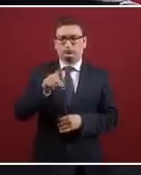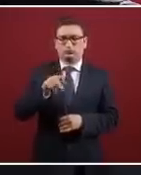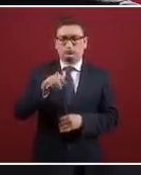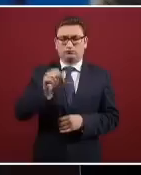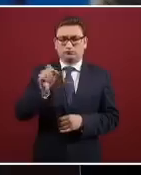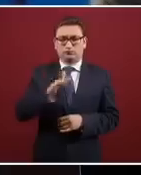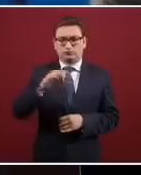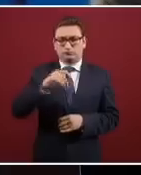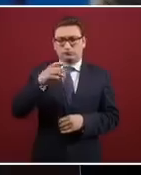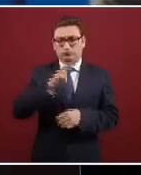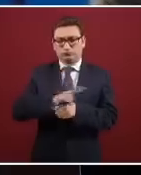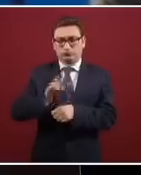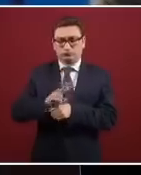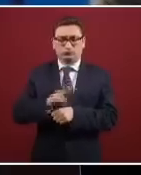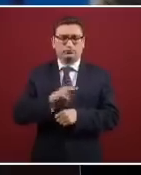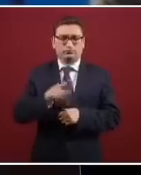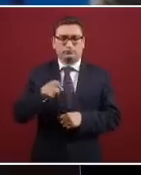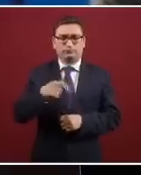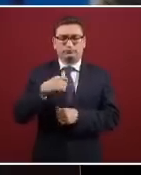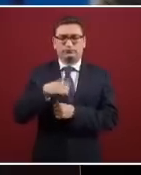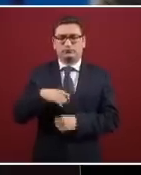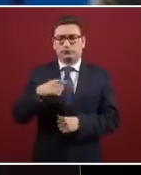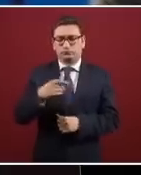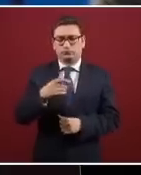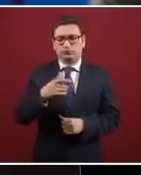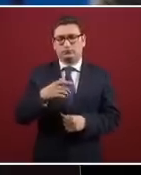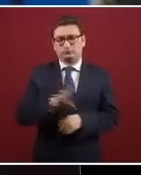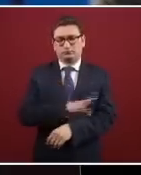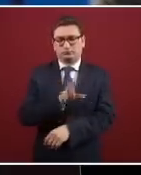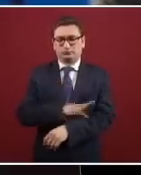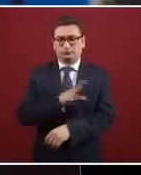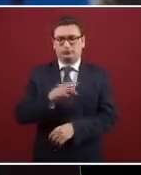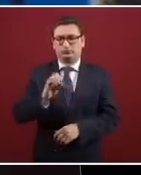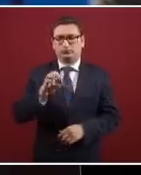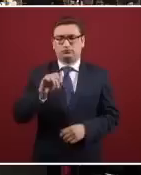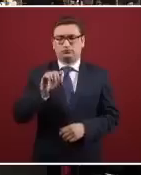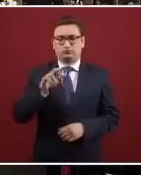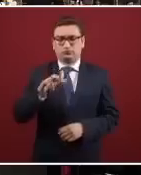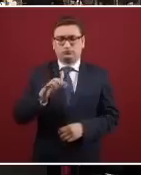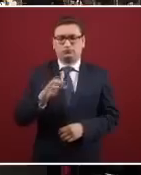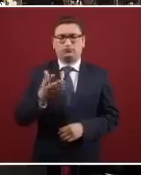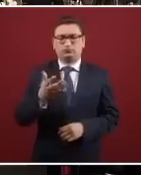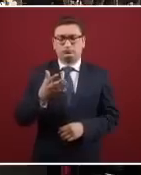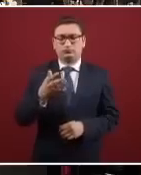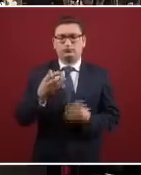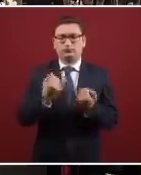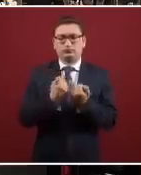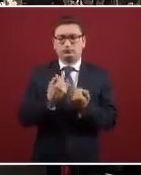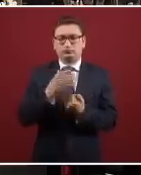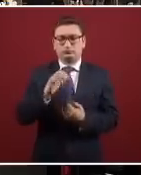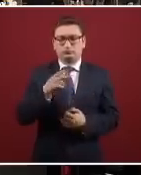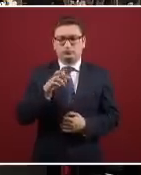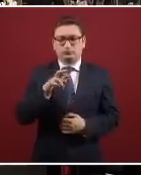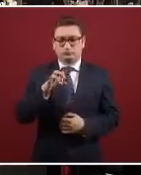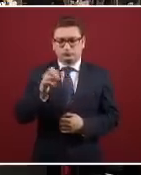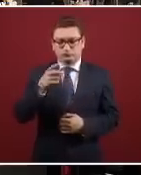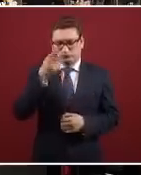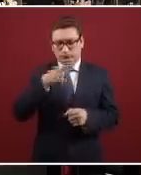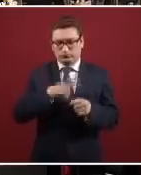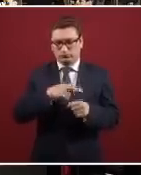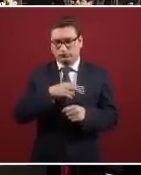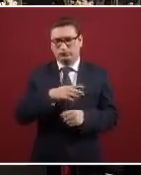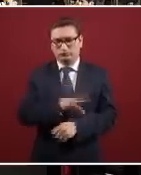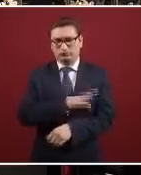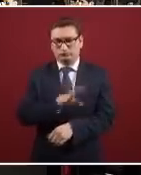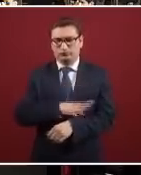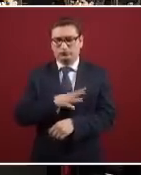subgerente regional de Energéticos, Omar Chavero Chávez, gerente de gas en la Subdirección de Energéticos, Adrián Ortiz